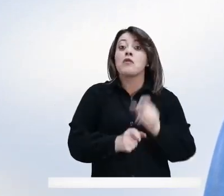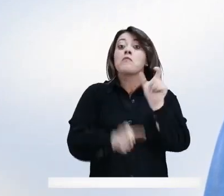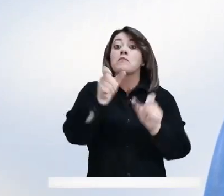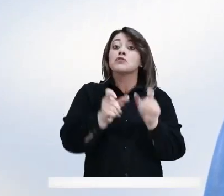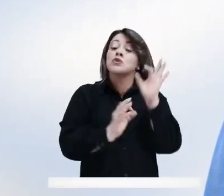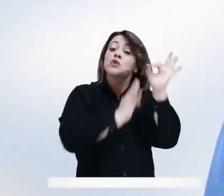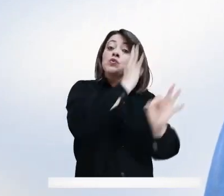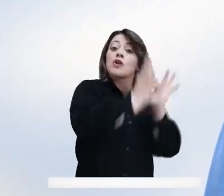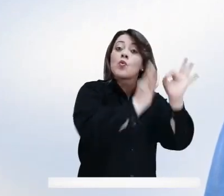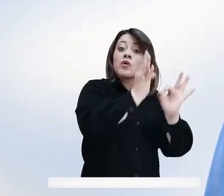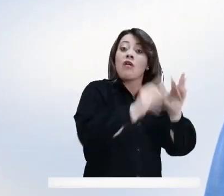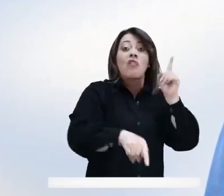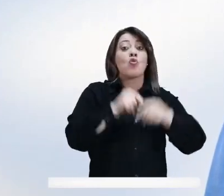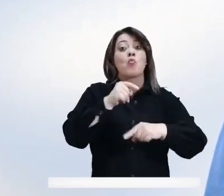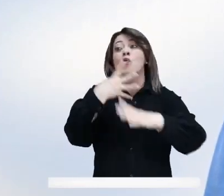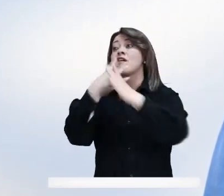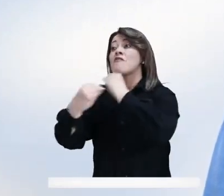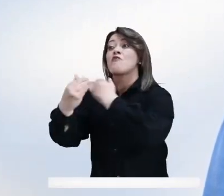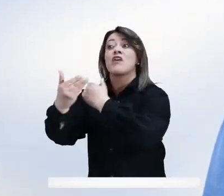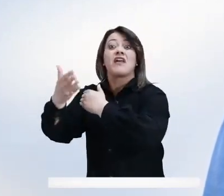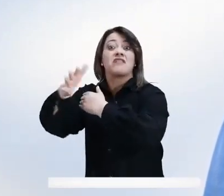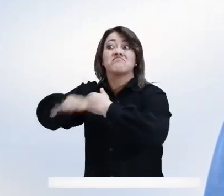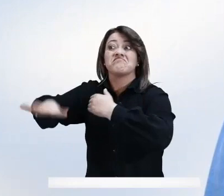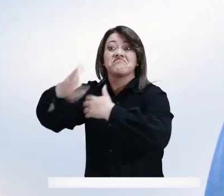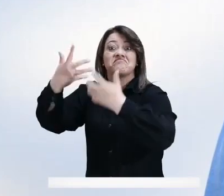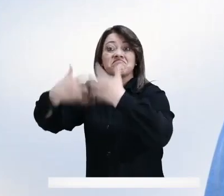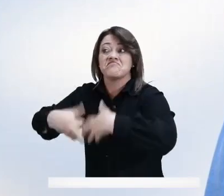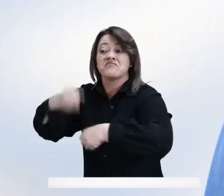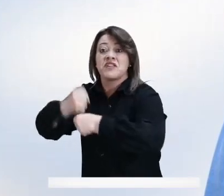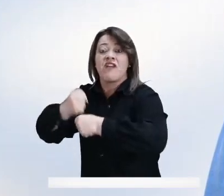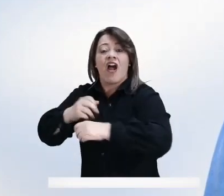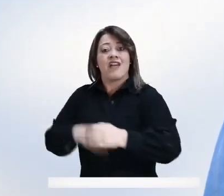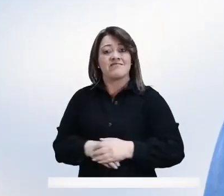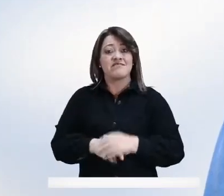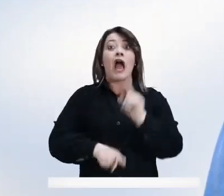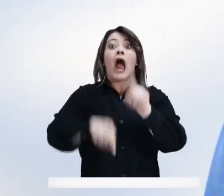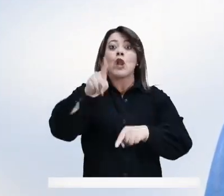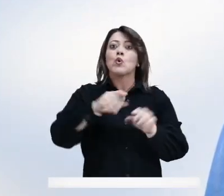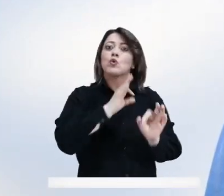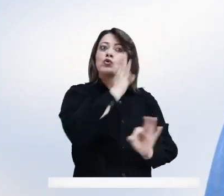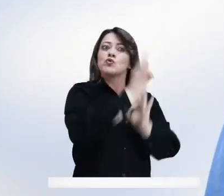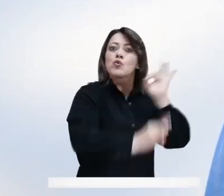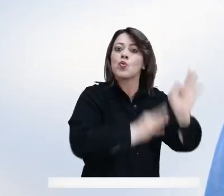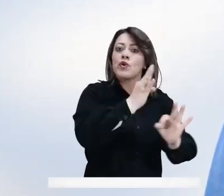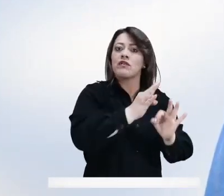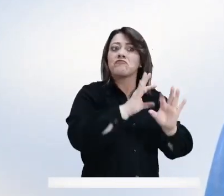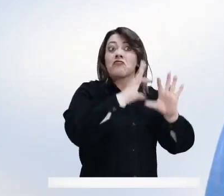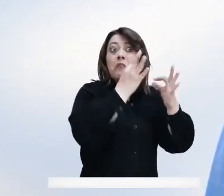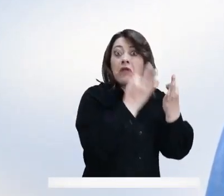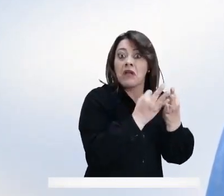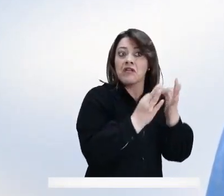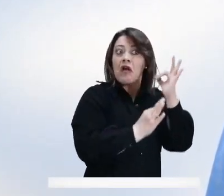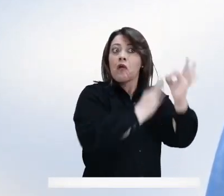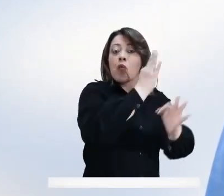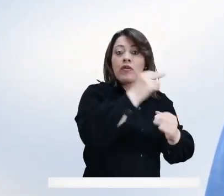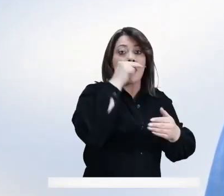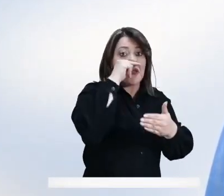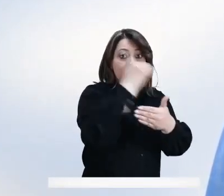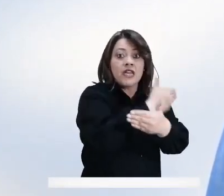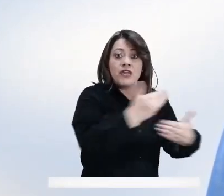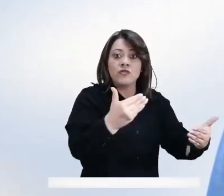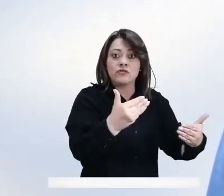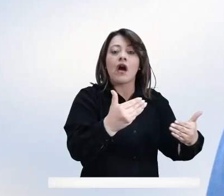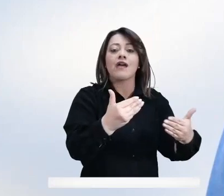tal manera que ellos que están cuidando desde niños a ese familiar, a esos amigos, etcétera, pues